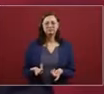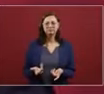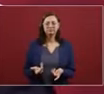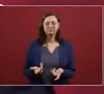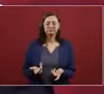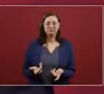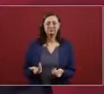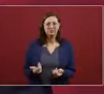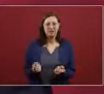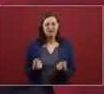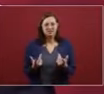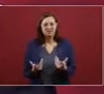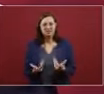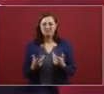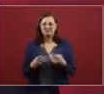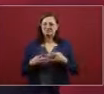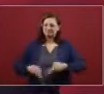Regañan